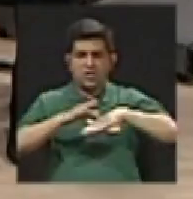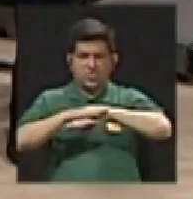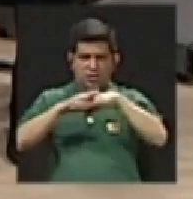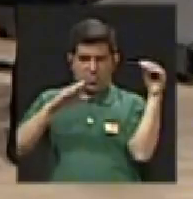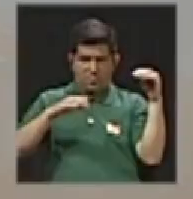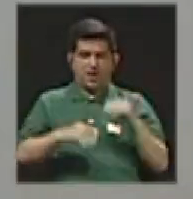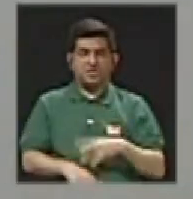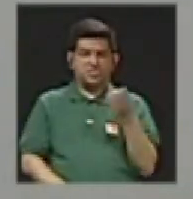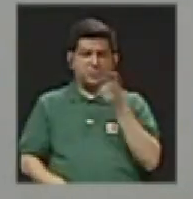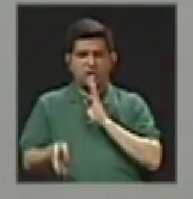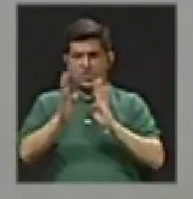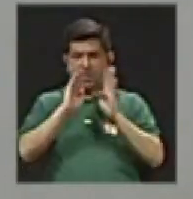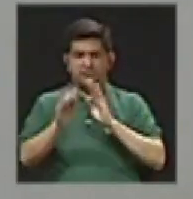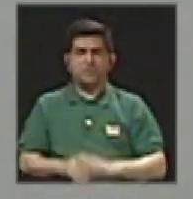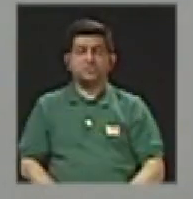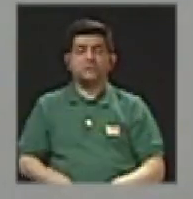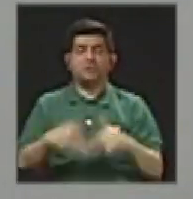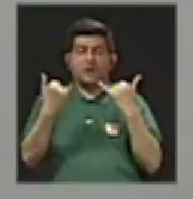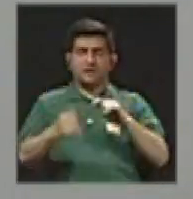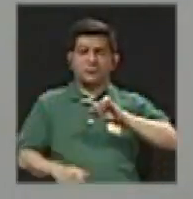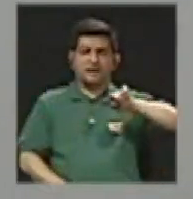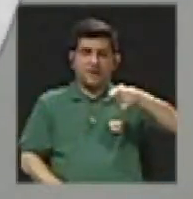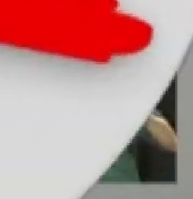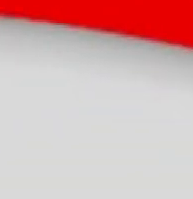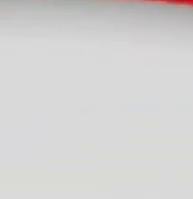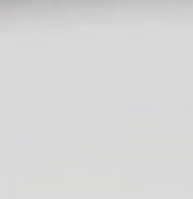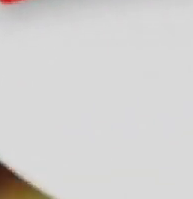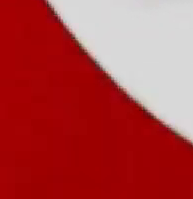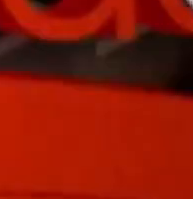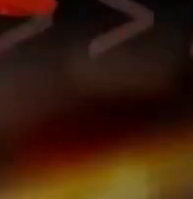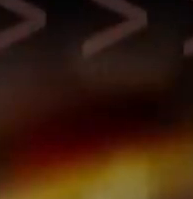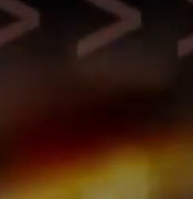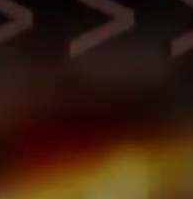los cuales hablaremos una vez que el canal nos invite a hacer.